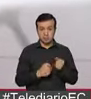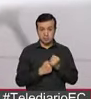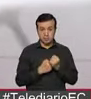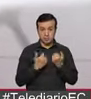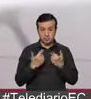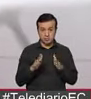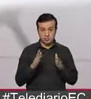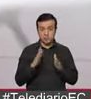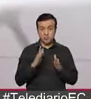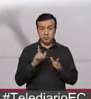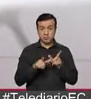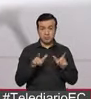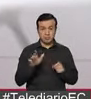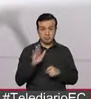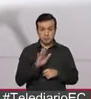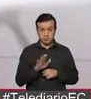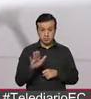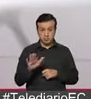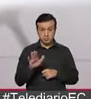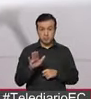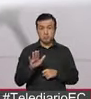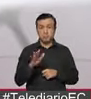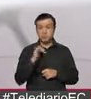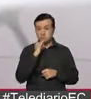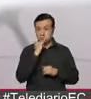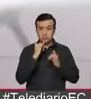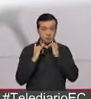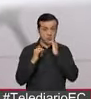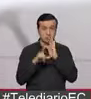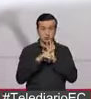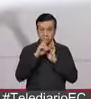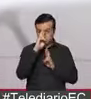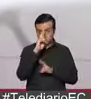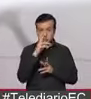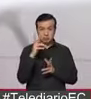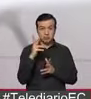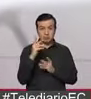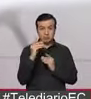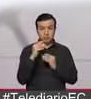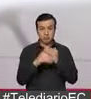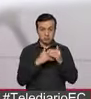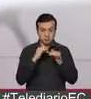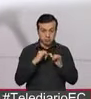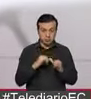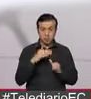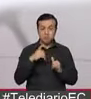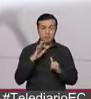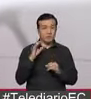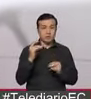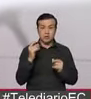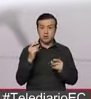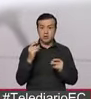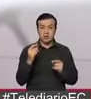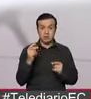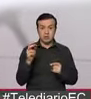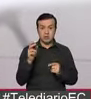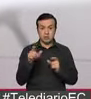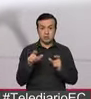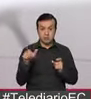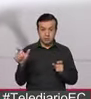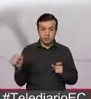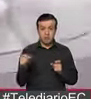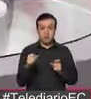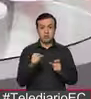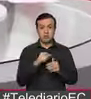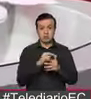a los contraventores y a quienes han violado la norma para que el procedimiento sea un procedimiento mucho más ágil de deportación de